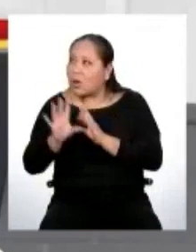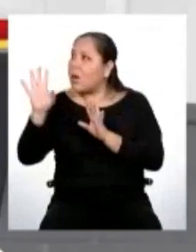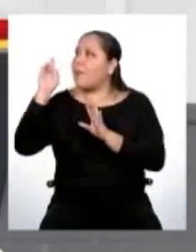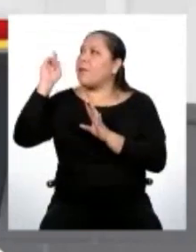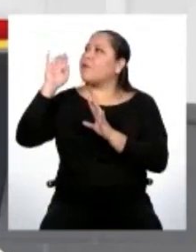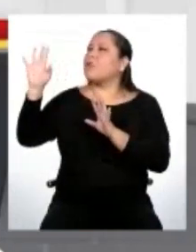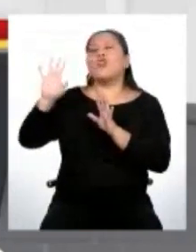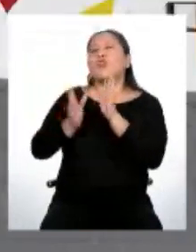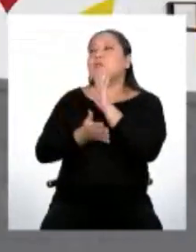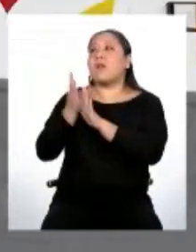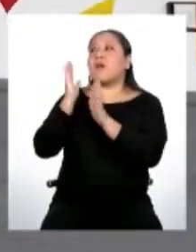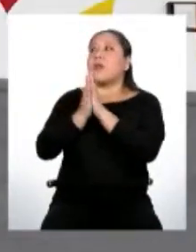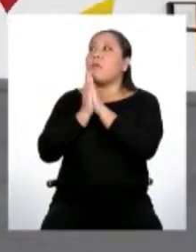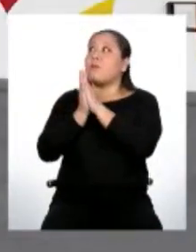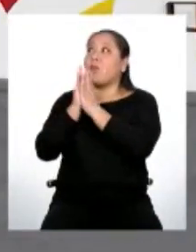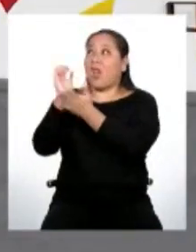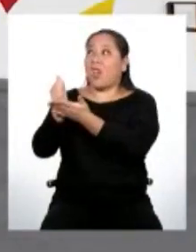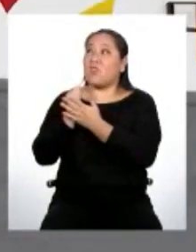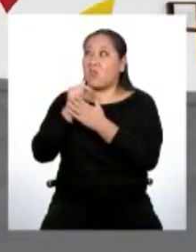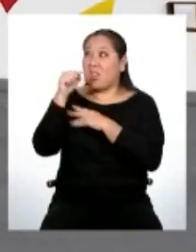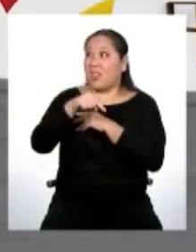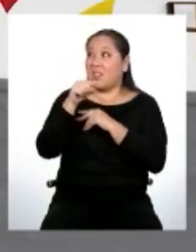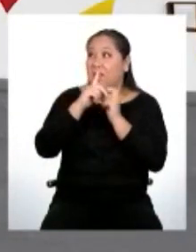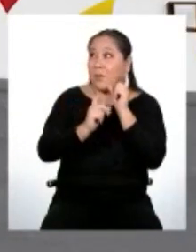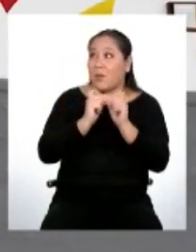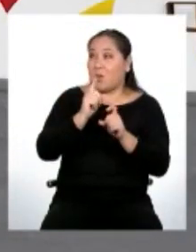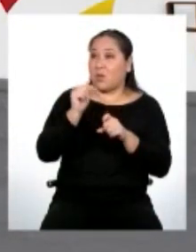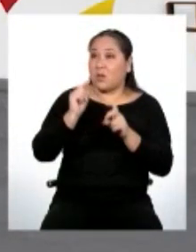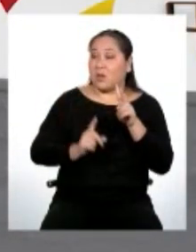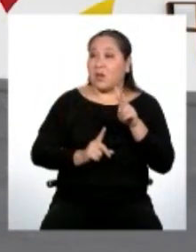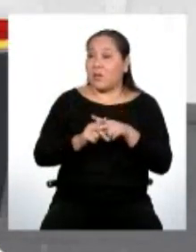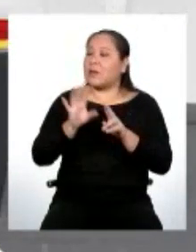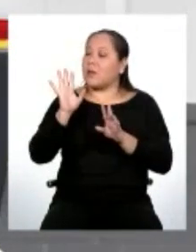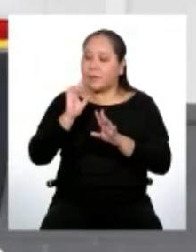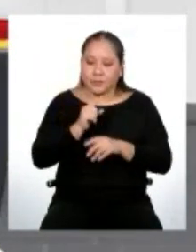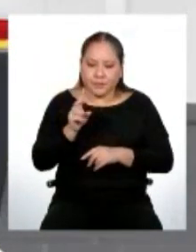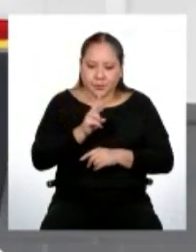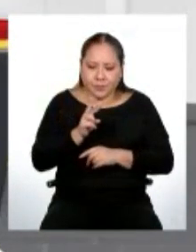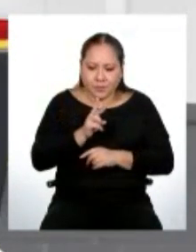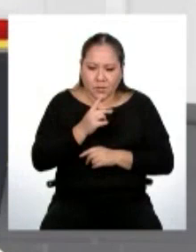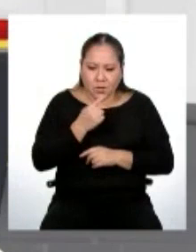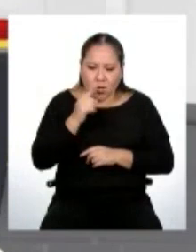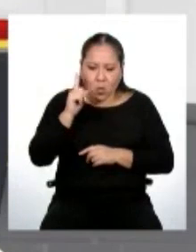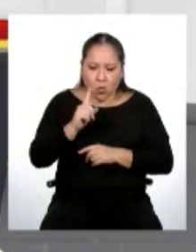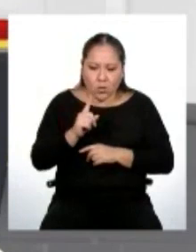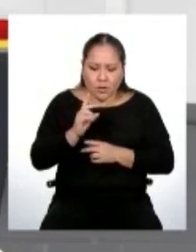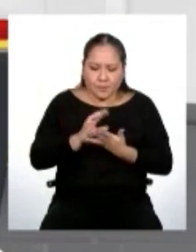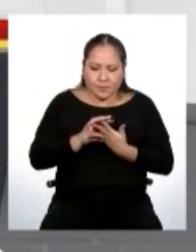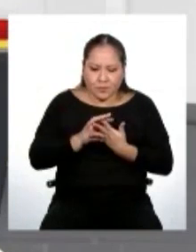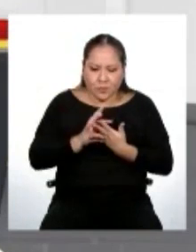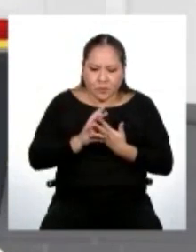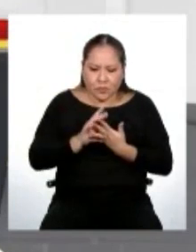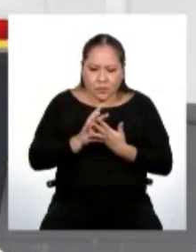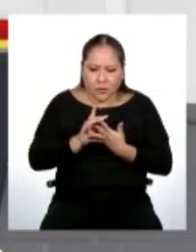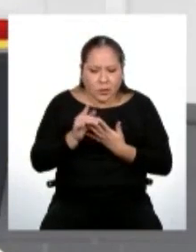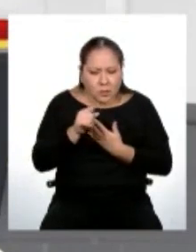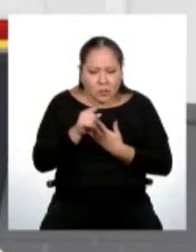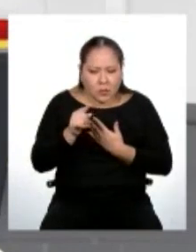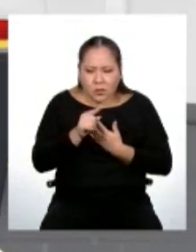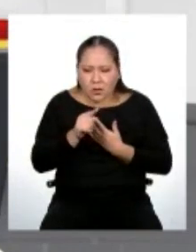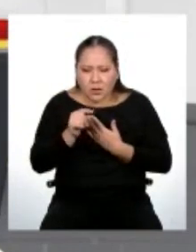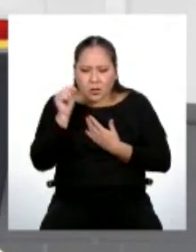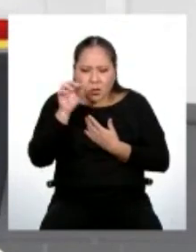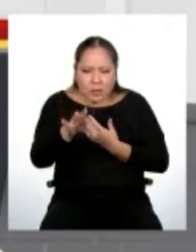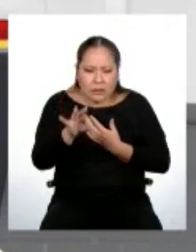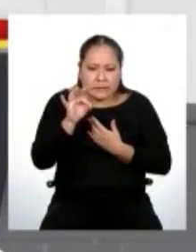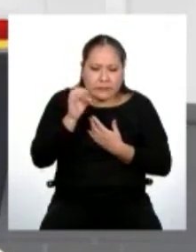Profesora, por favor, no se vaya. ¿Nos puede ayudar con estas preguntas que tengo aquí? A ver, déjeme, le leo una, ¿ok? Esta de